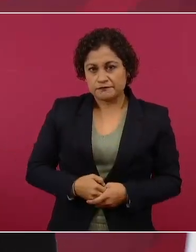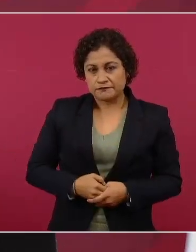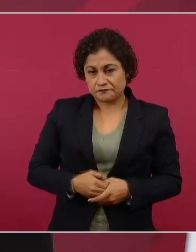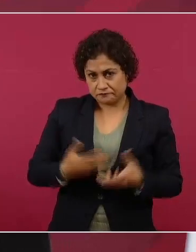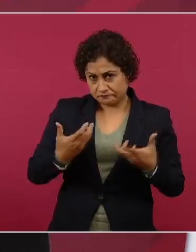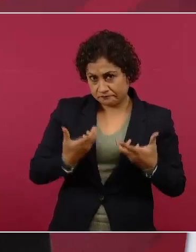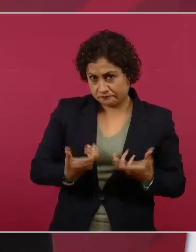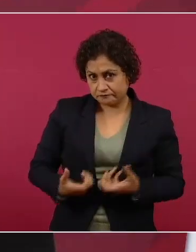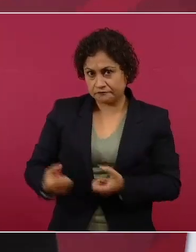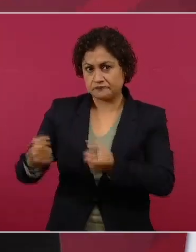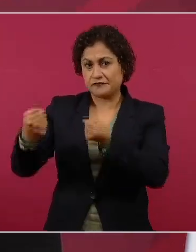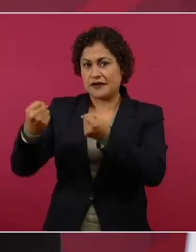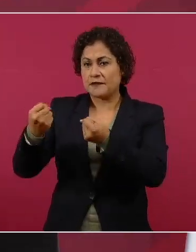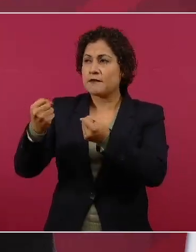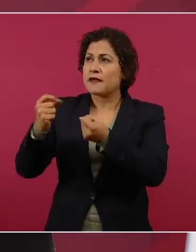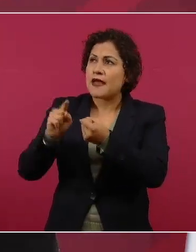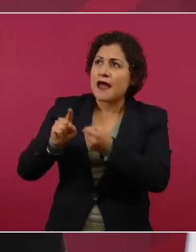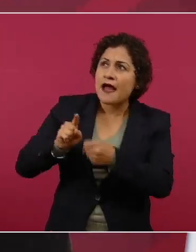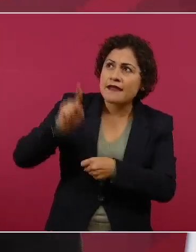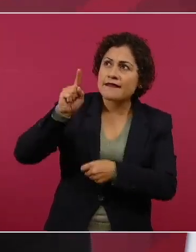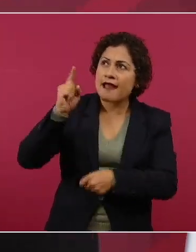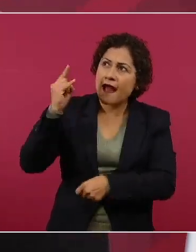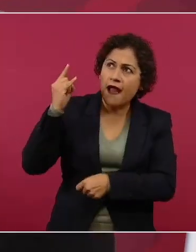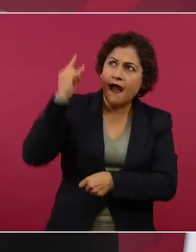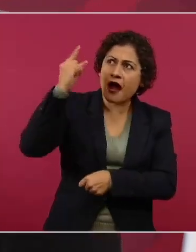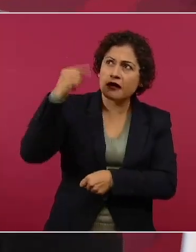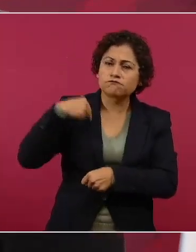llévame a lo alto, ¿no?